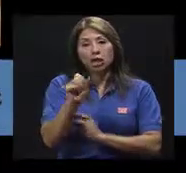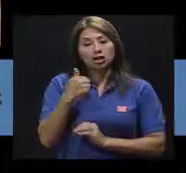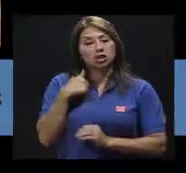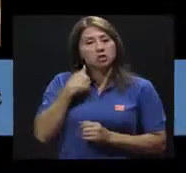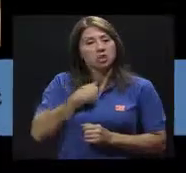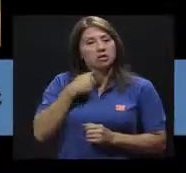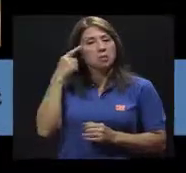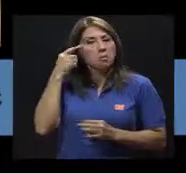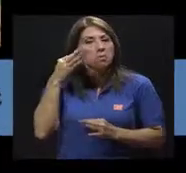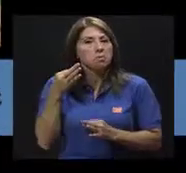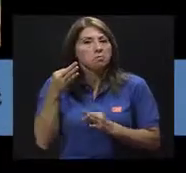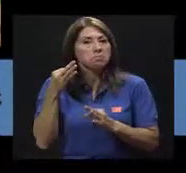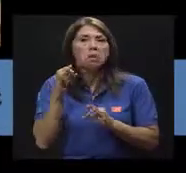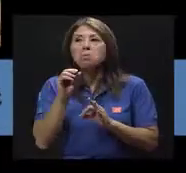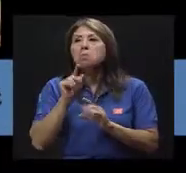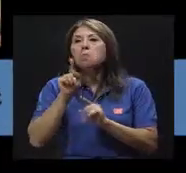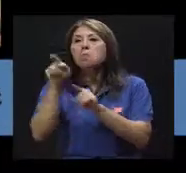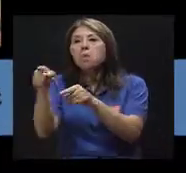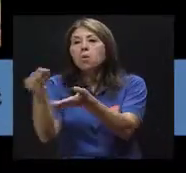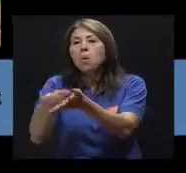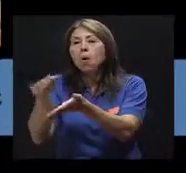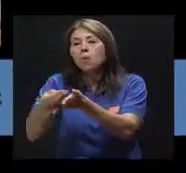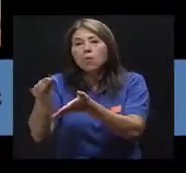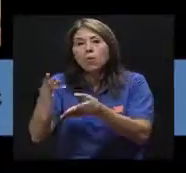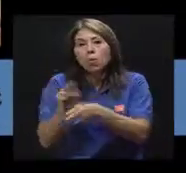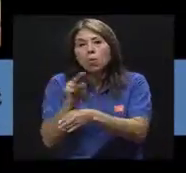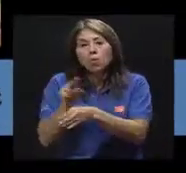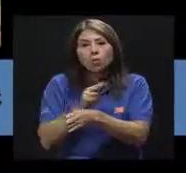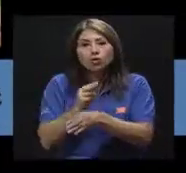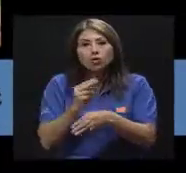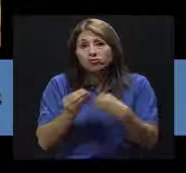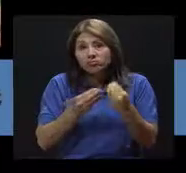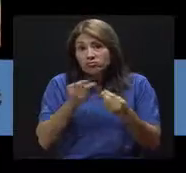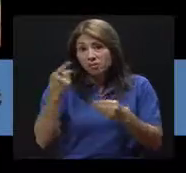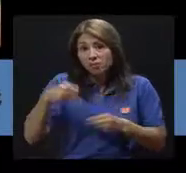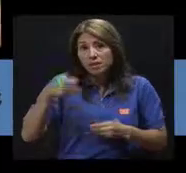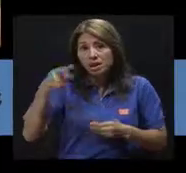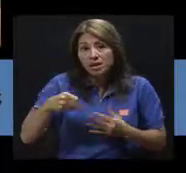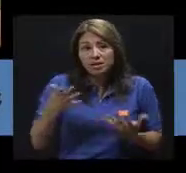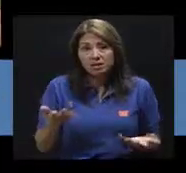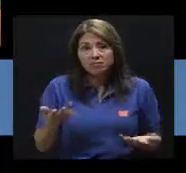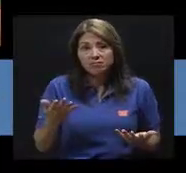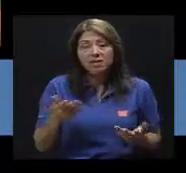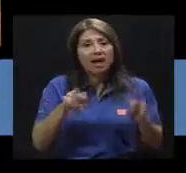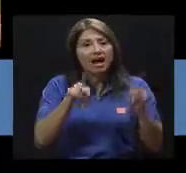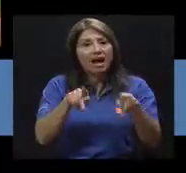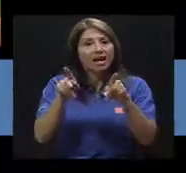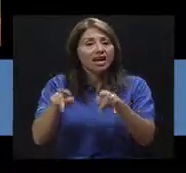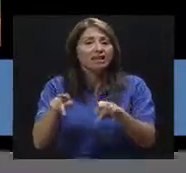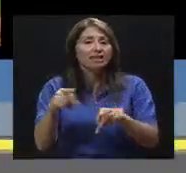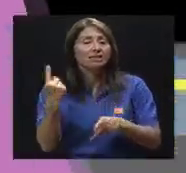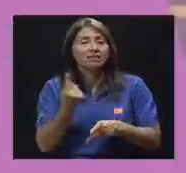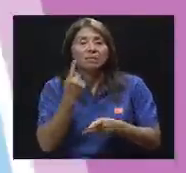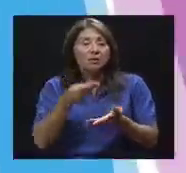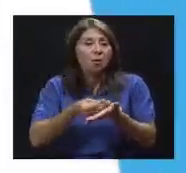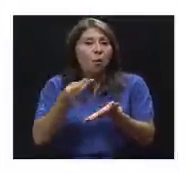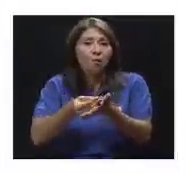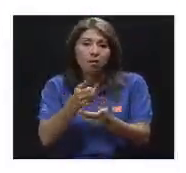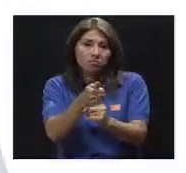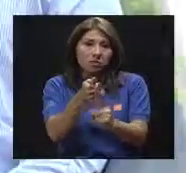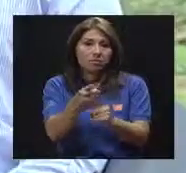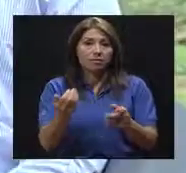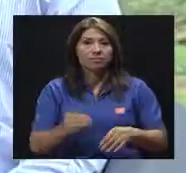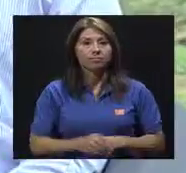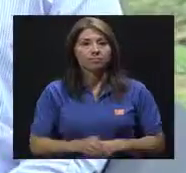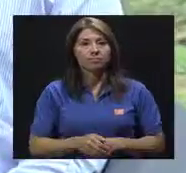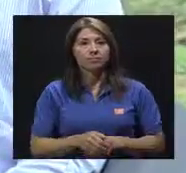otros medicamentos de venta libre o que la gente usualmente consume para automedicarse.